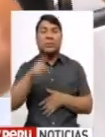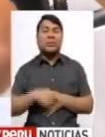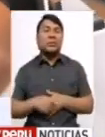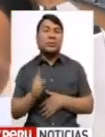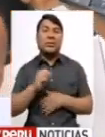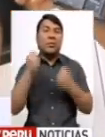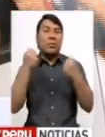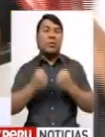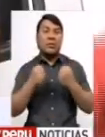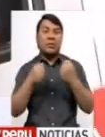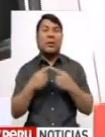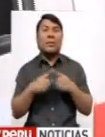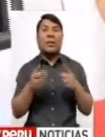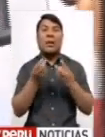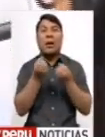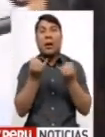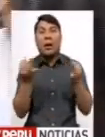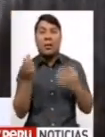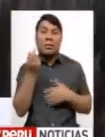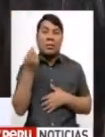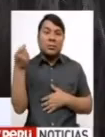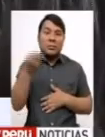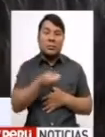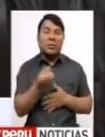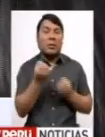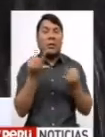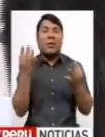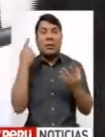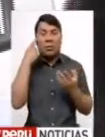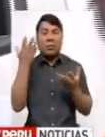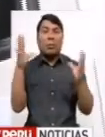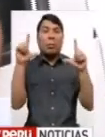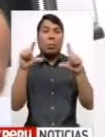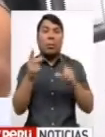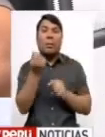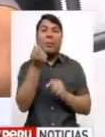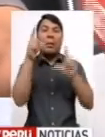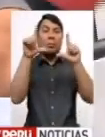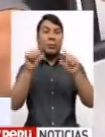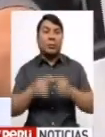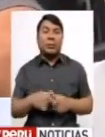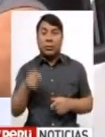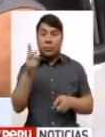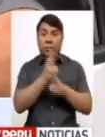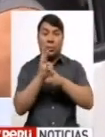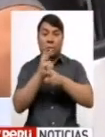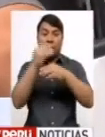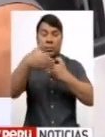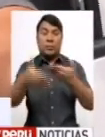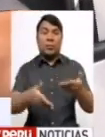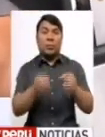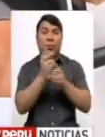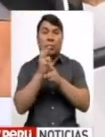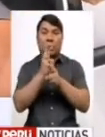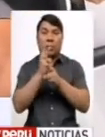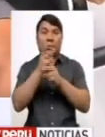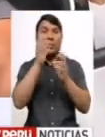a entrar algo de dinero. Ahora, ¿ha hecho usted alguna modificación en su tienda en cuanto a seguridad? Sí, aspergillas.